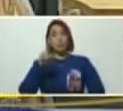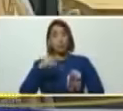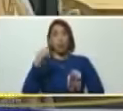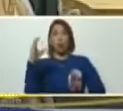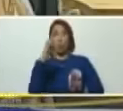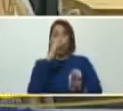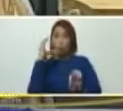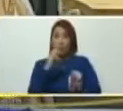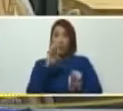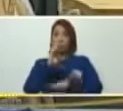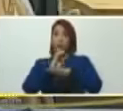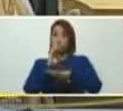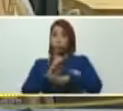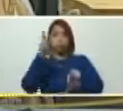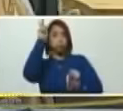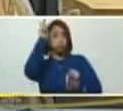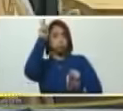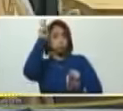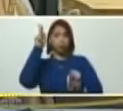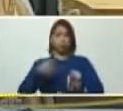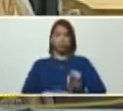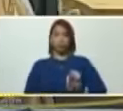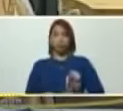colombianos, ecuatorianos, peruanos,